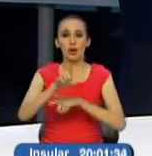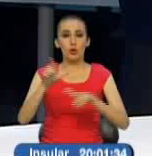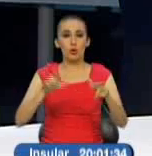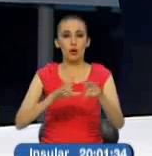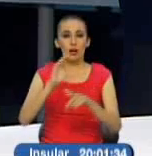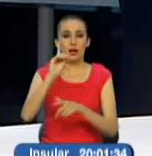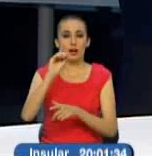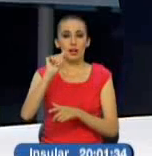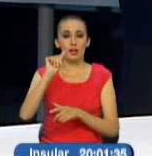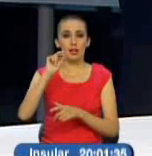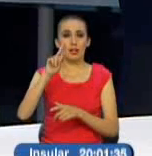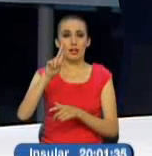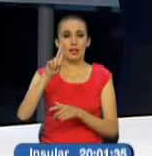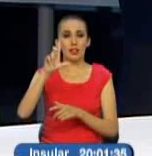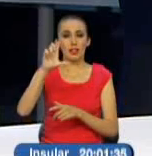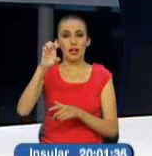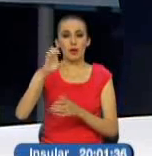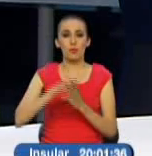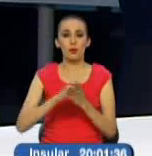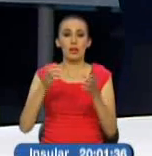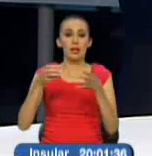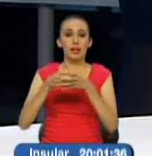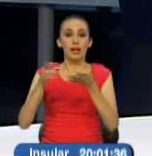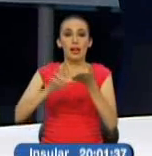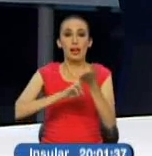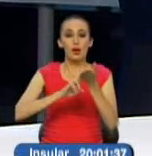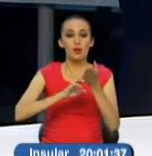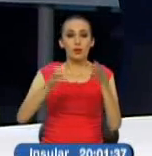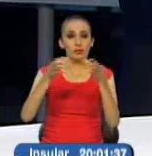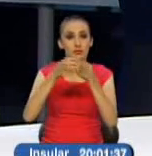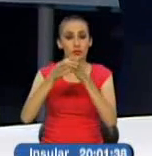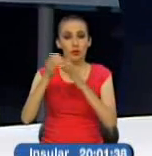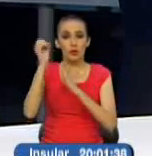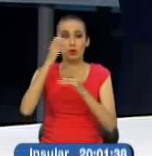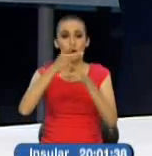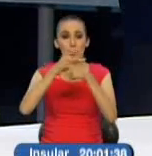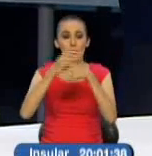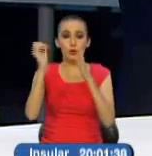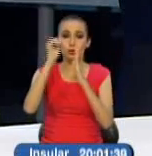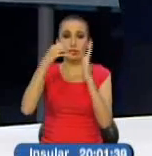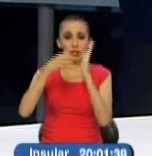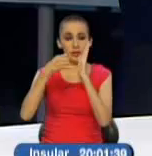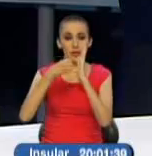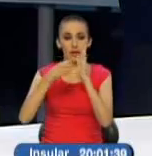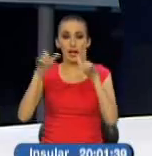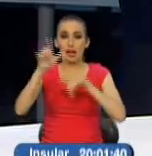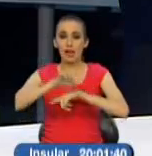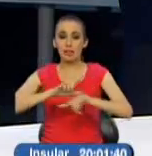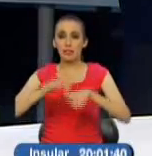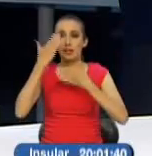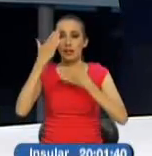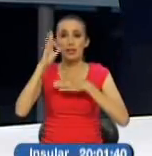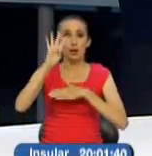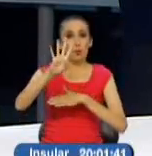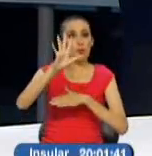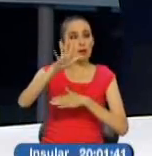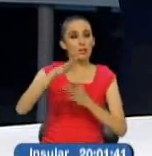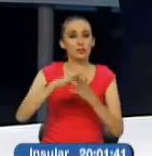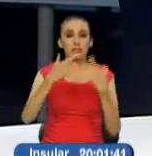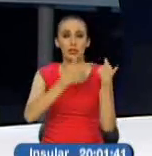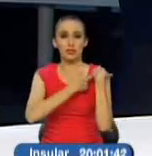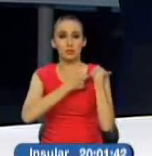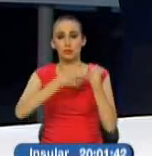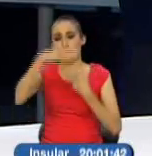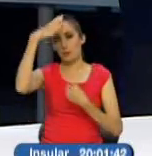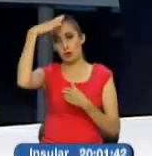del Consejo Consultivo Productivo y Tributario. Las alcaldías de las regiones 4 y 5 se sumarán al trabajo que lidera el vicepresidente